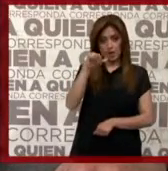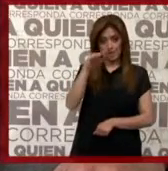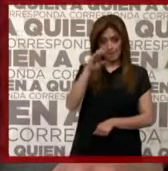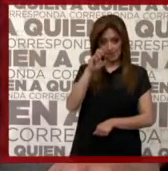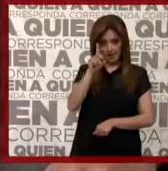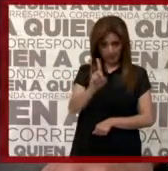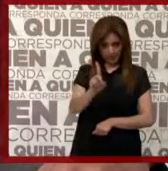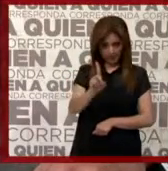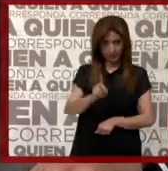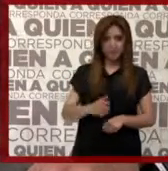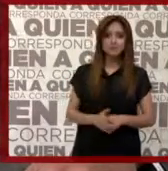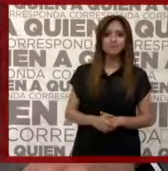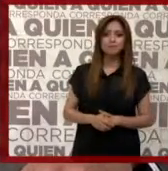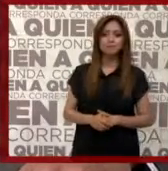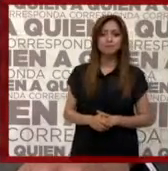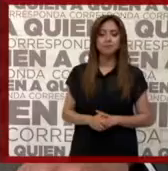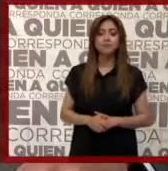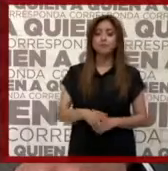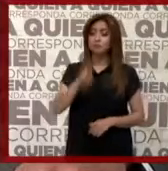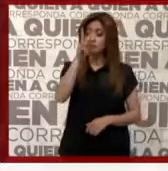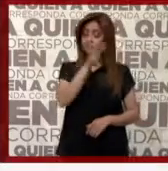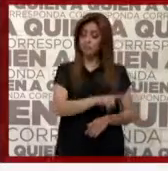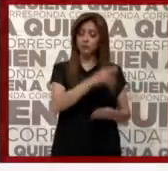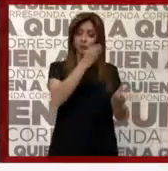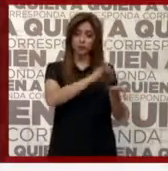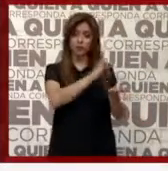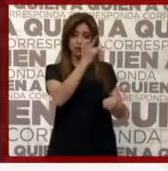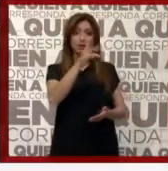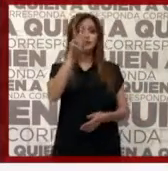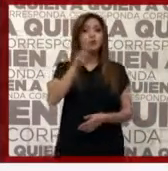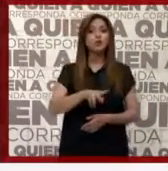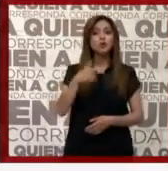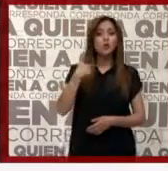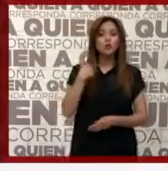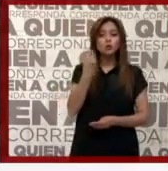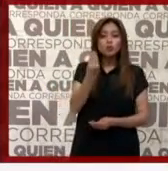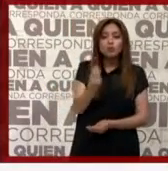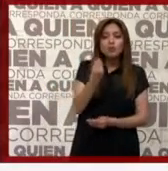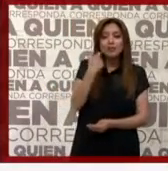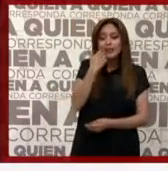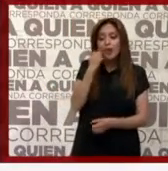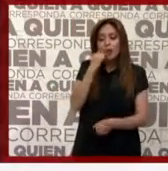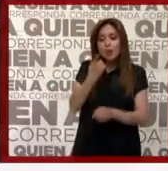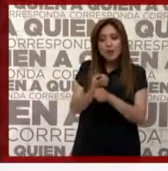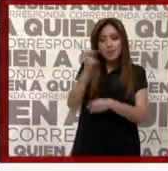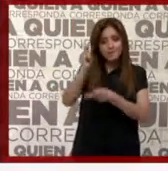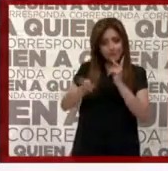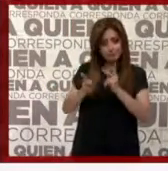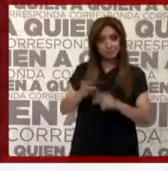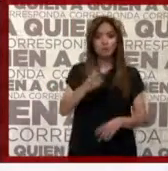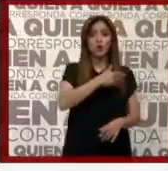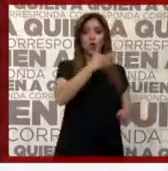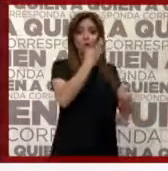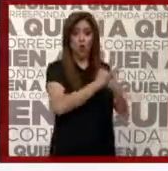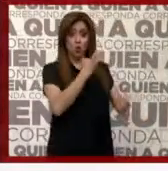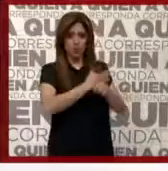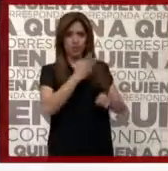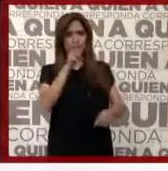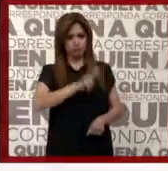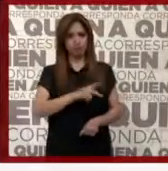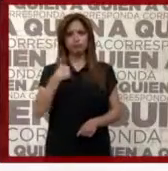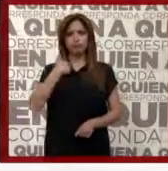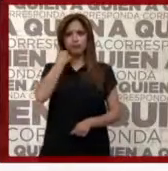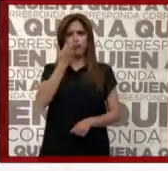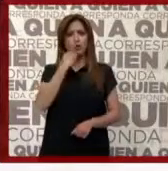el contrario 100 no sabes qué ganas tenía de platicar contigo este para mí es una gran oportunidad y cuántas veces necesario con mucho gusto